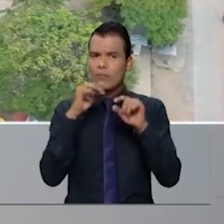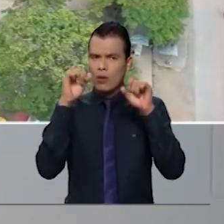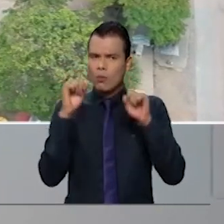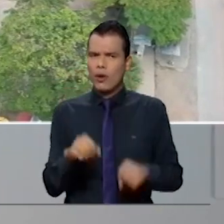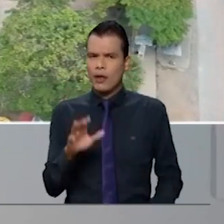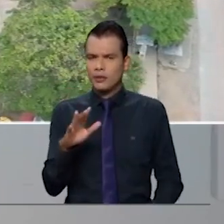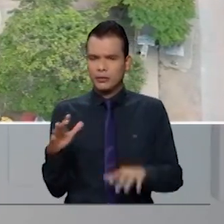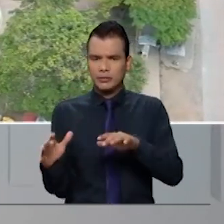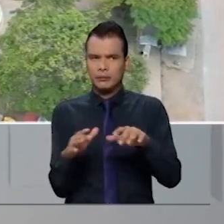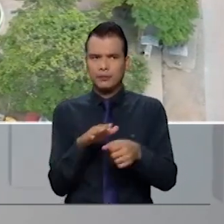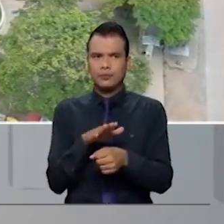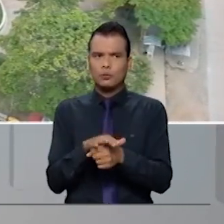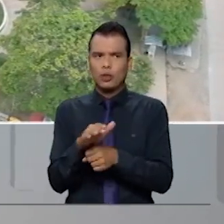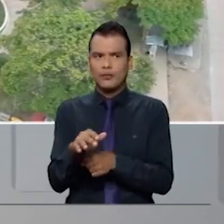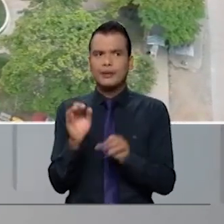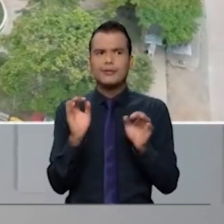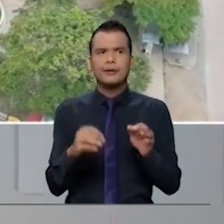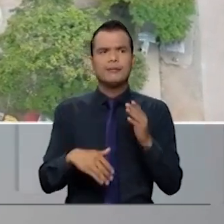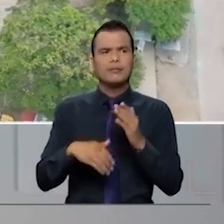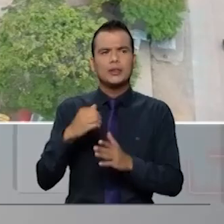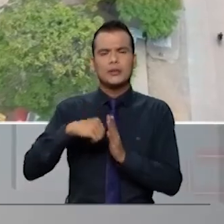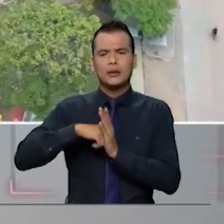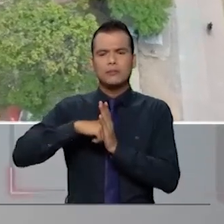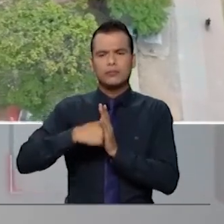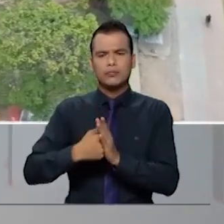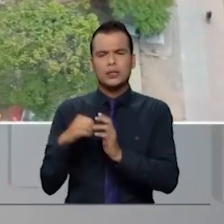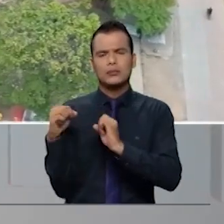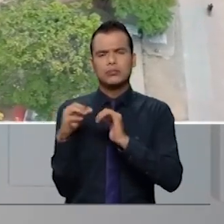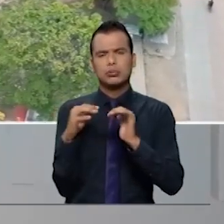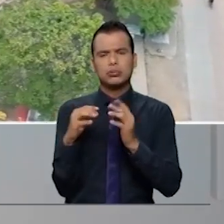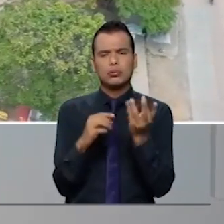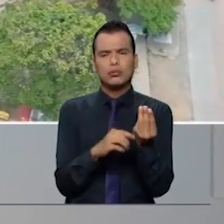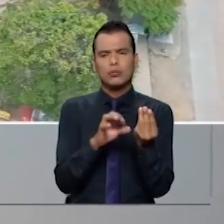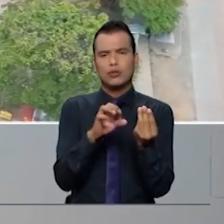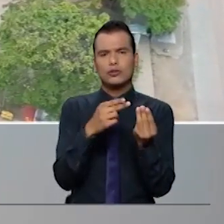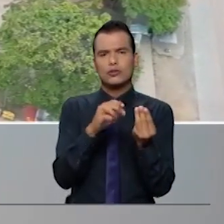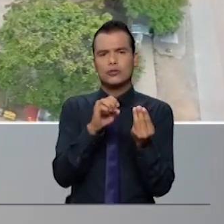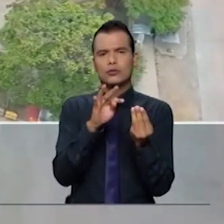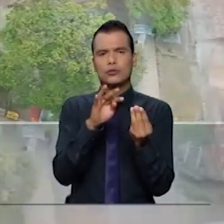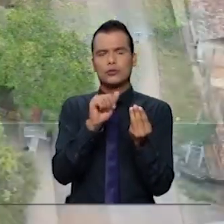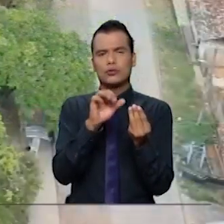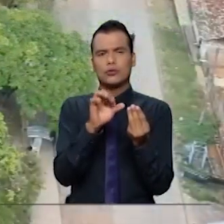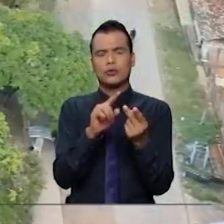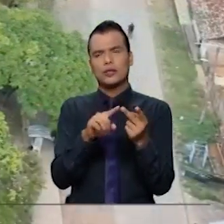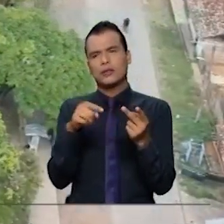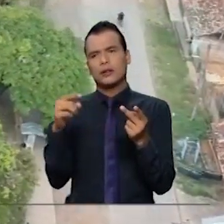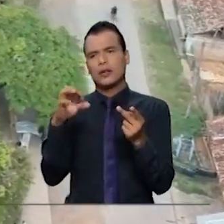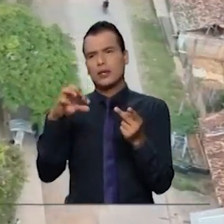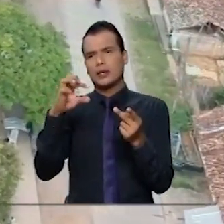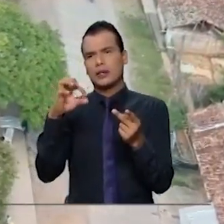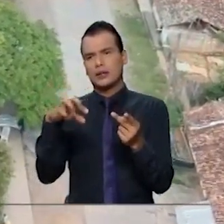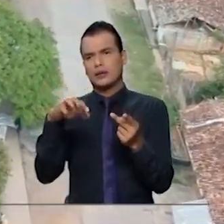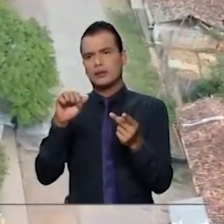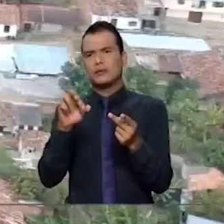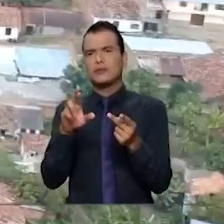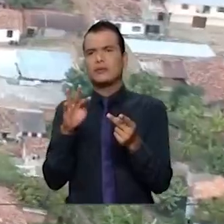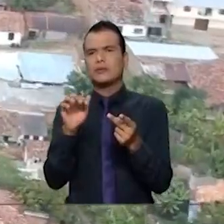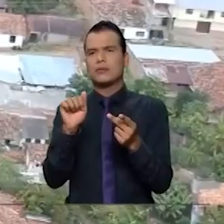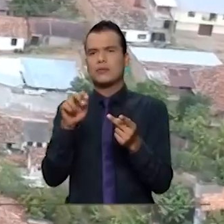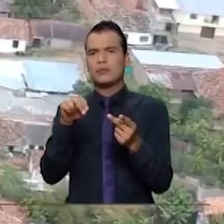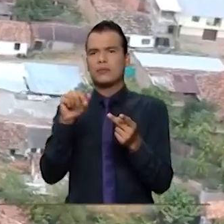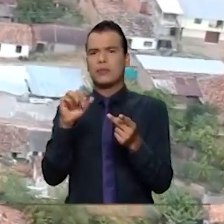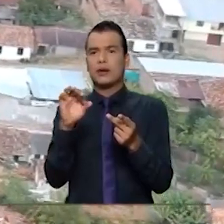Y en Buenaventura se adelanta un nuevo cese al fuego entre las bandas criminales Xotas y Espartanos. Varios de sus integrantes emigraron a